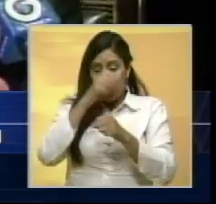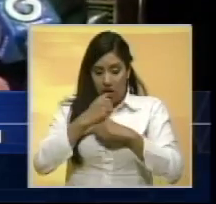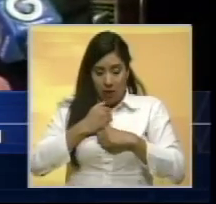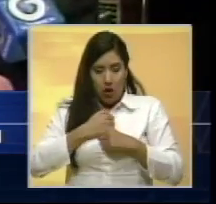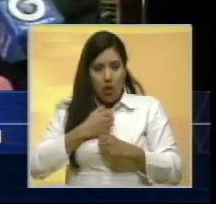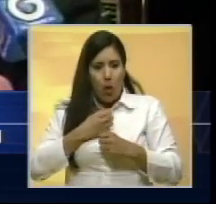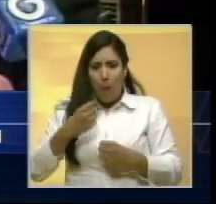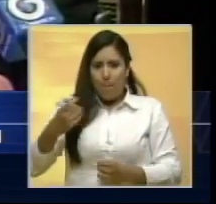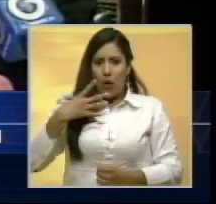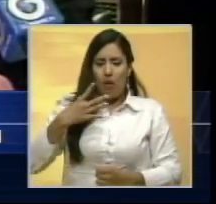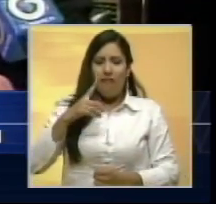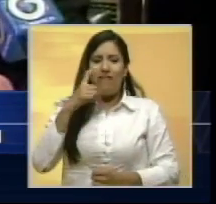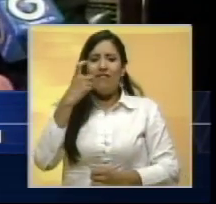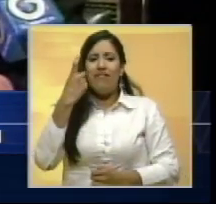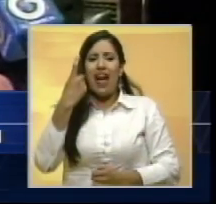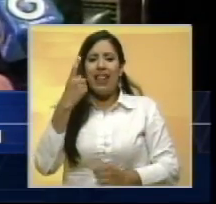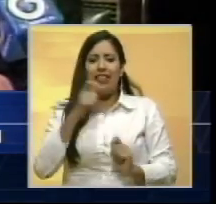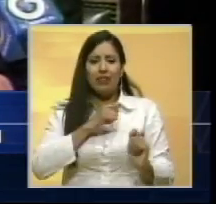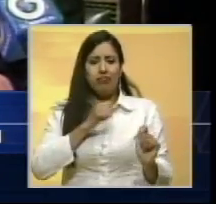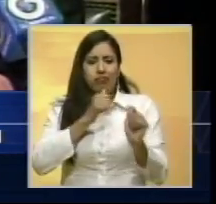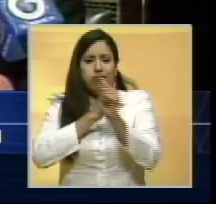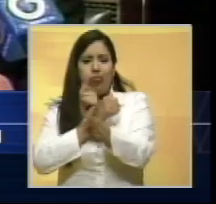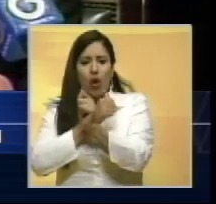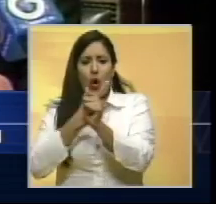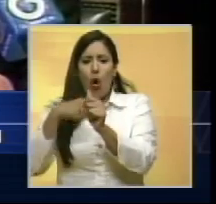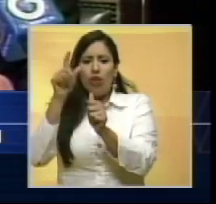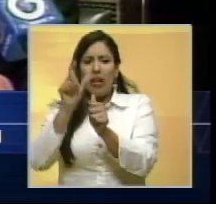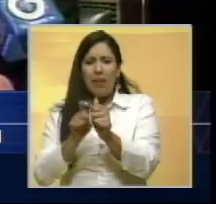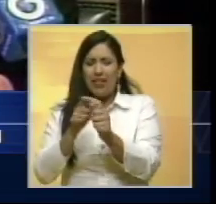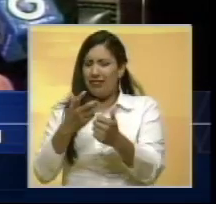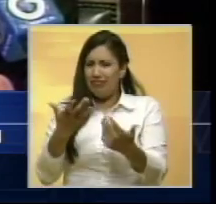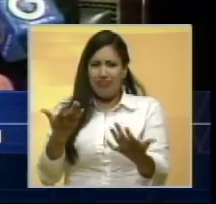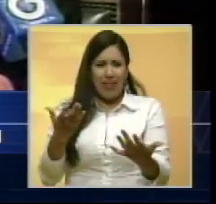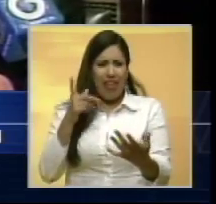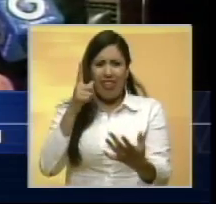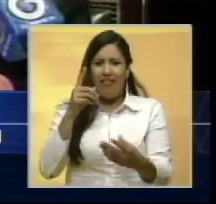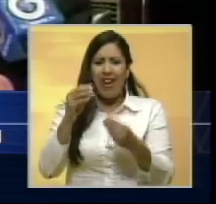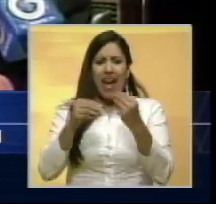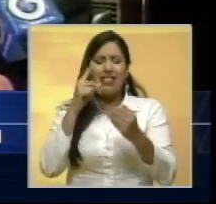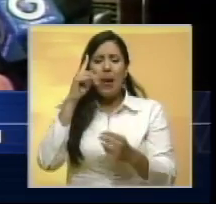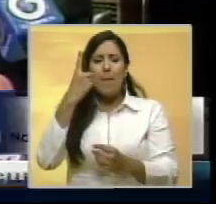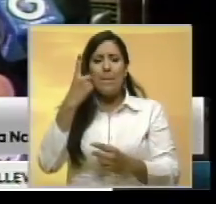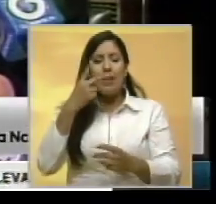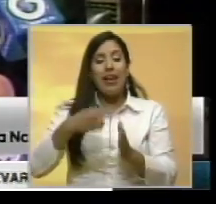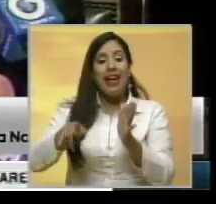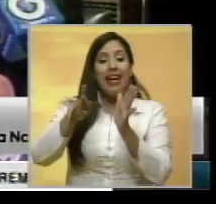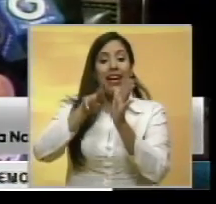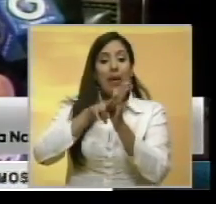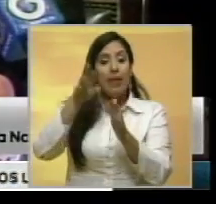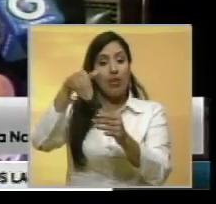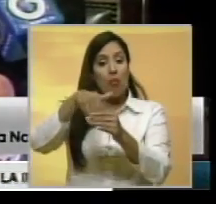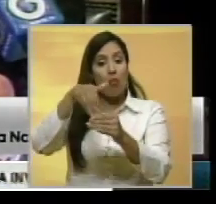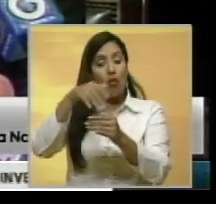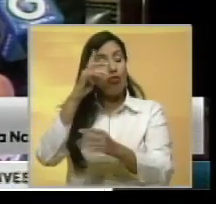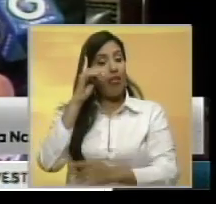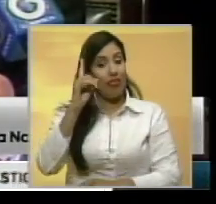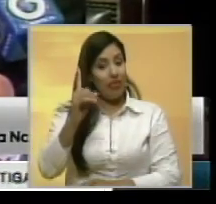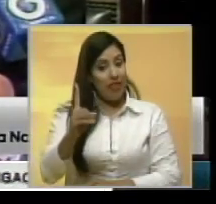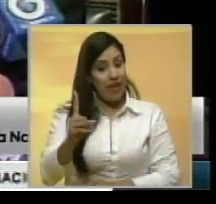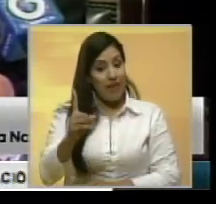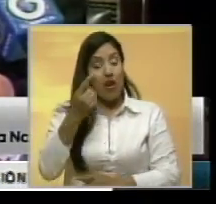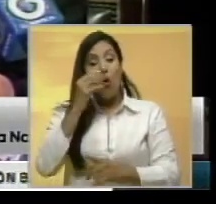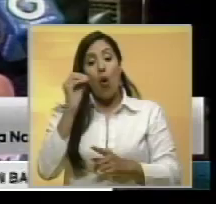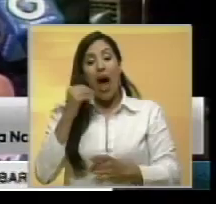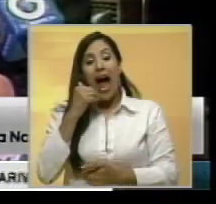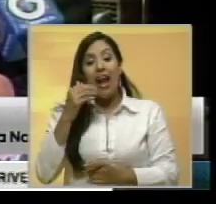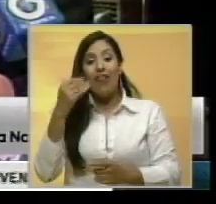ejercicio sin ser sustituido. Eso solamente puede hacerse mediante una repetición de elecciones y en dado caso que